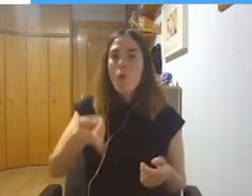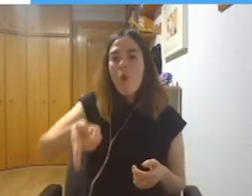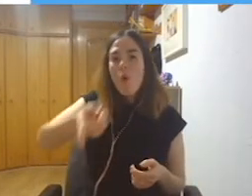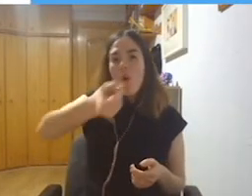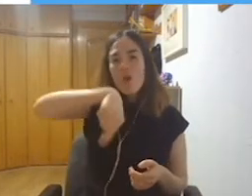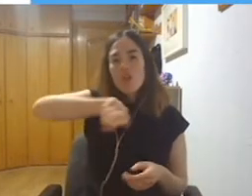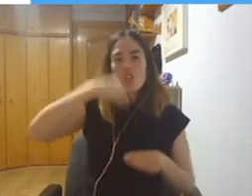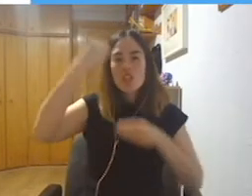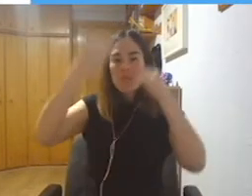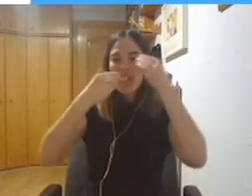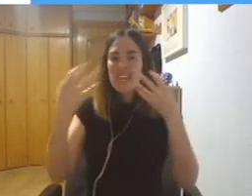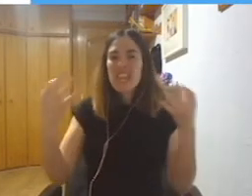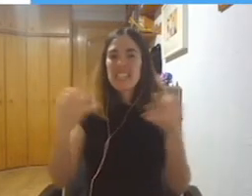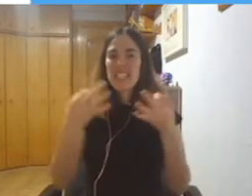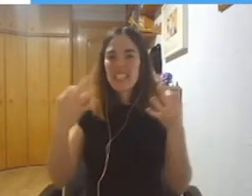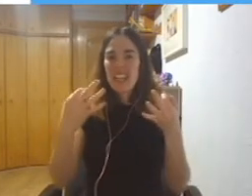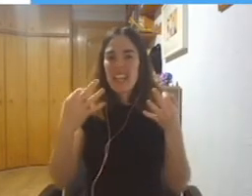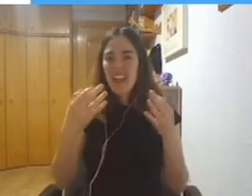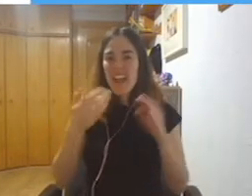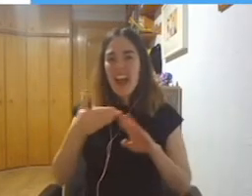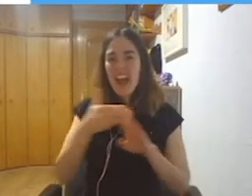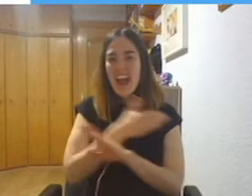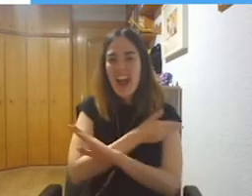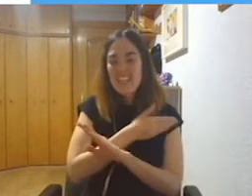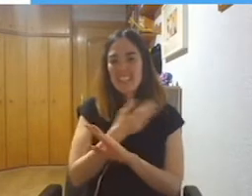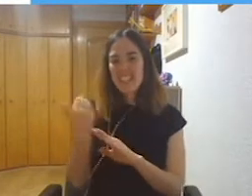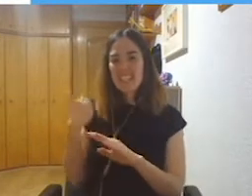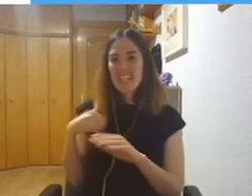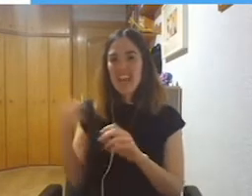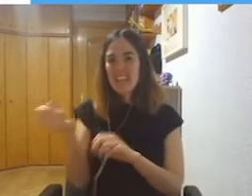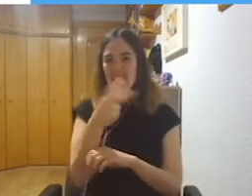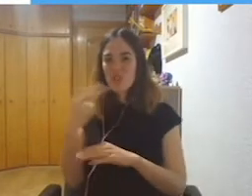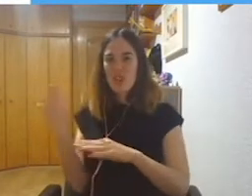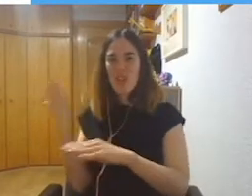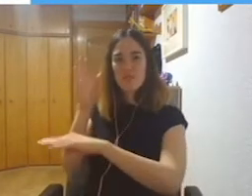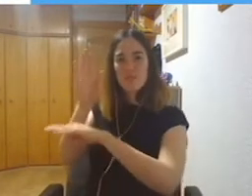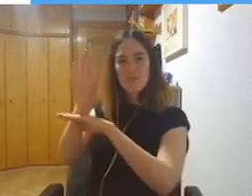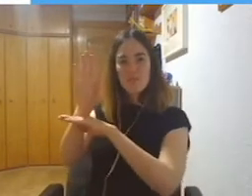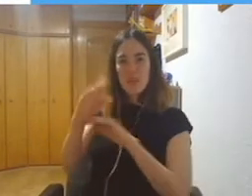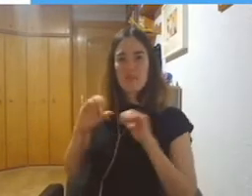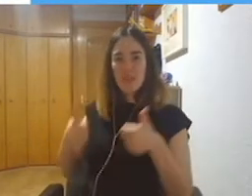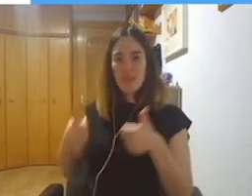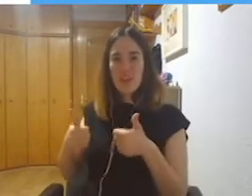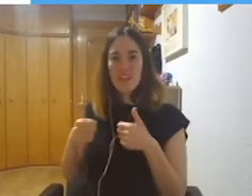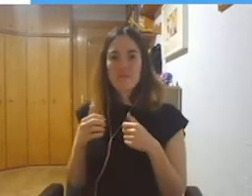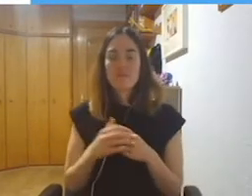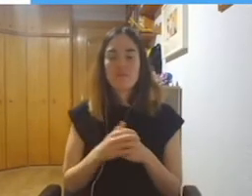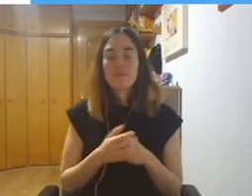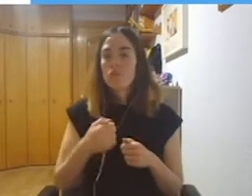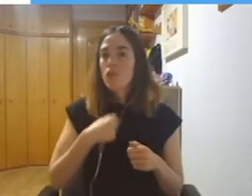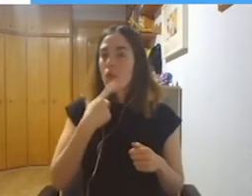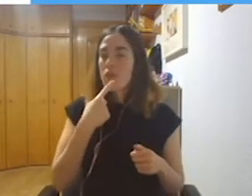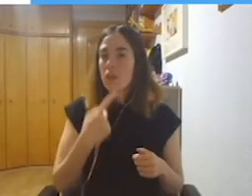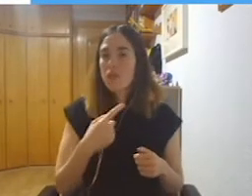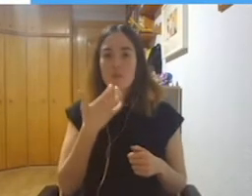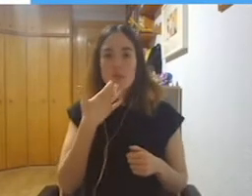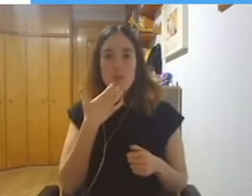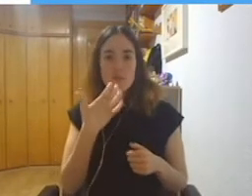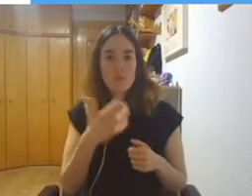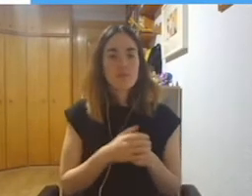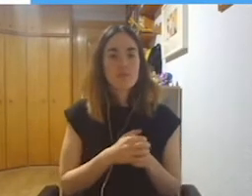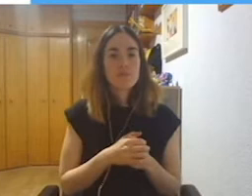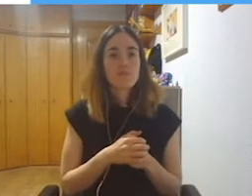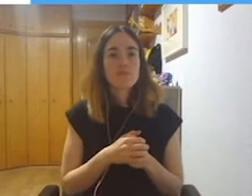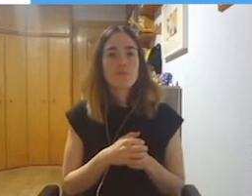que pensáis vosotros y vosotras antes de empezar a mostrar los resultados. Entonces, si yo digo,